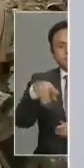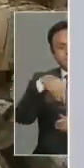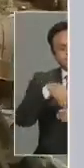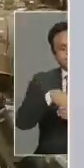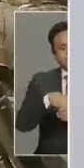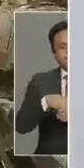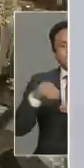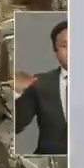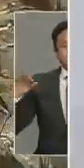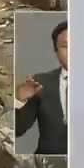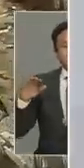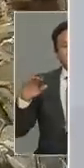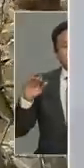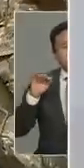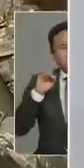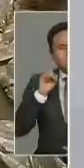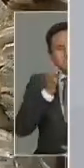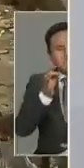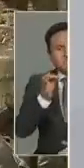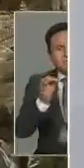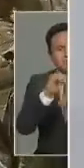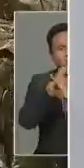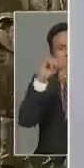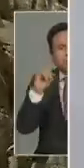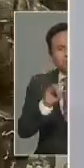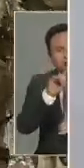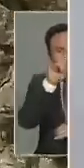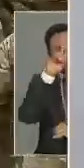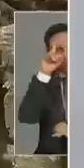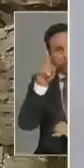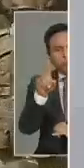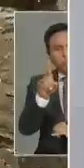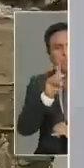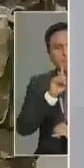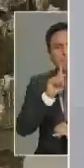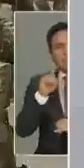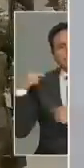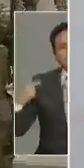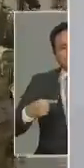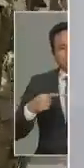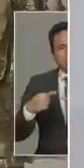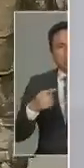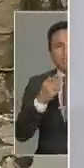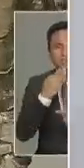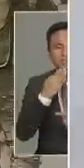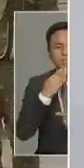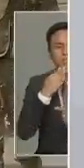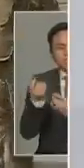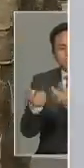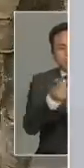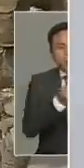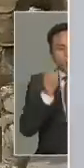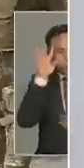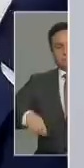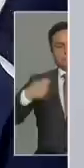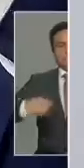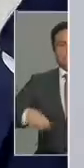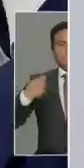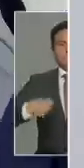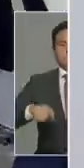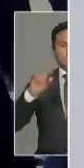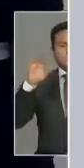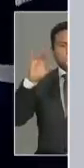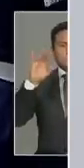viaje de alto nivel. El presidente tiene una agenda que ustedes ya conocen, ¿cierto? Muy intensa, con